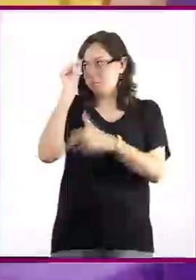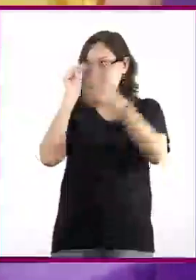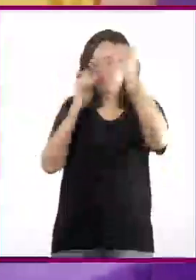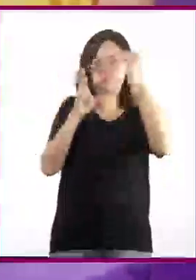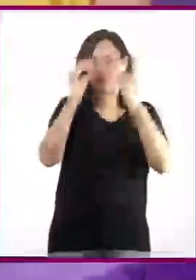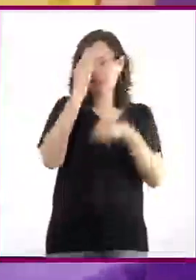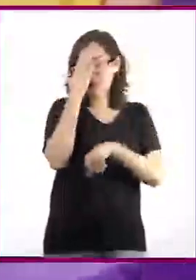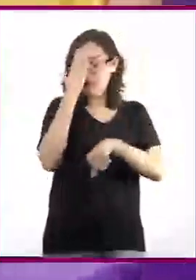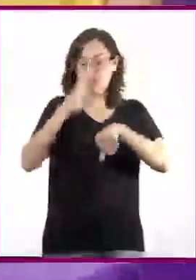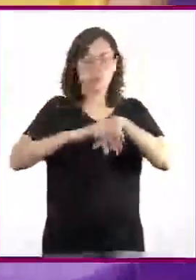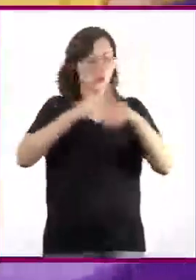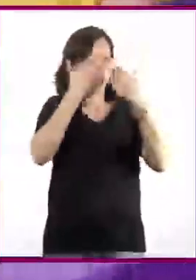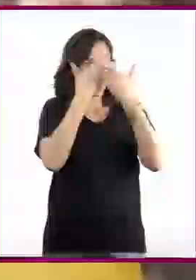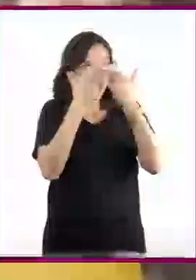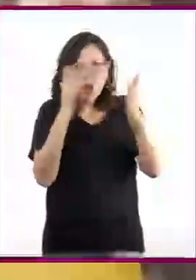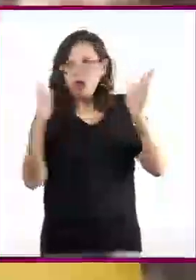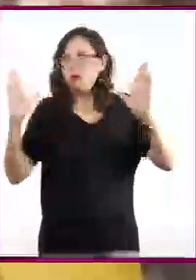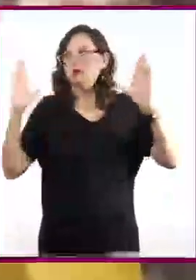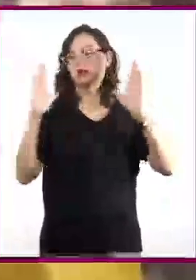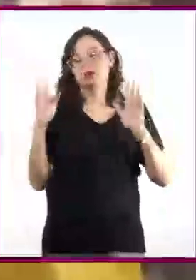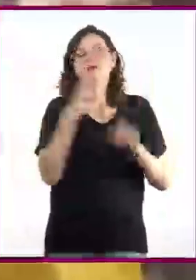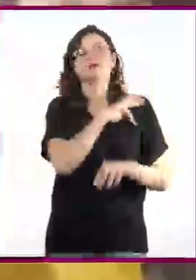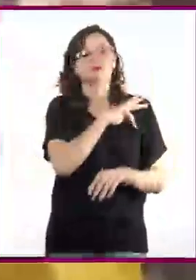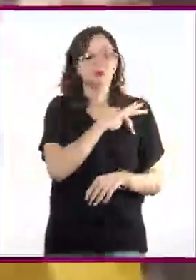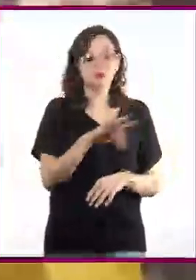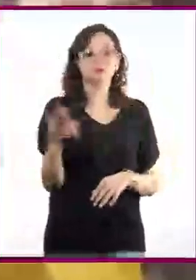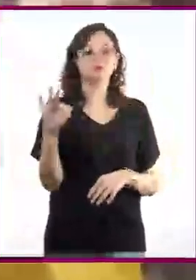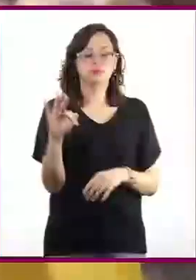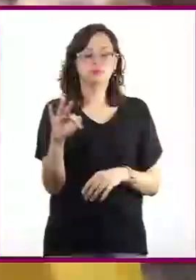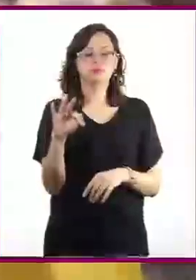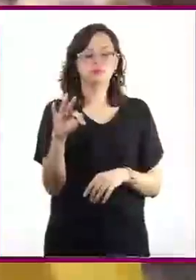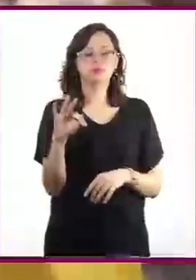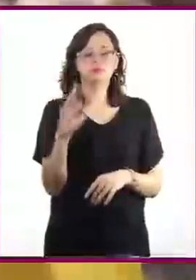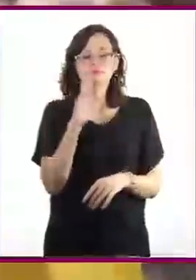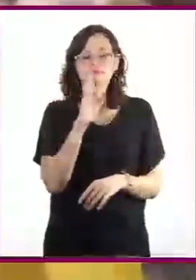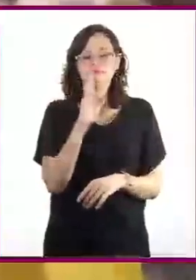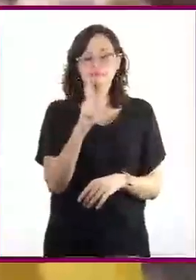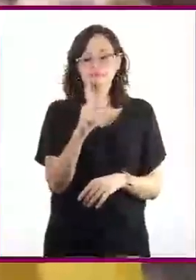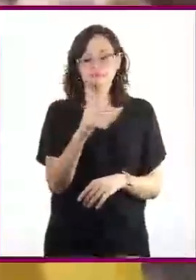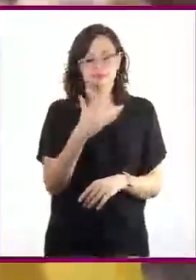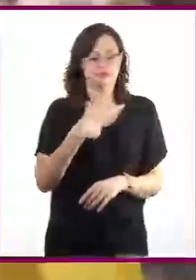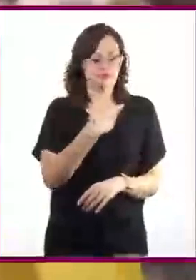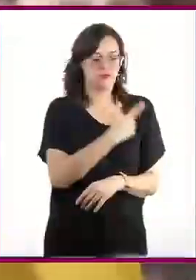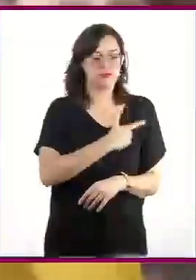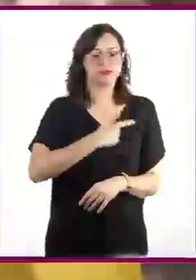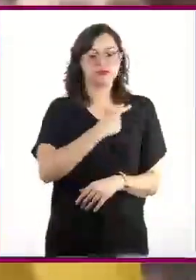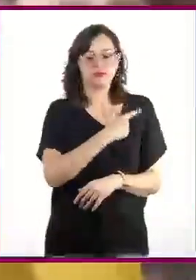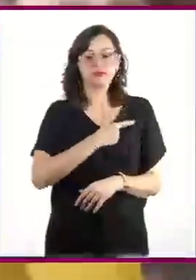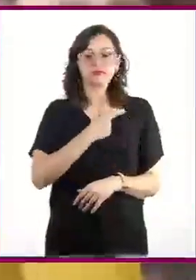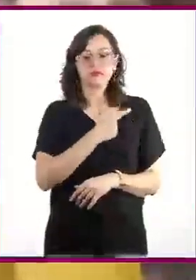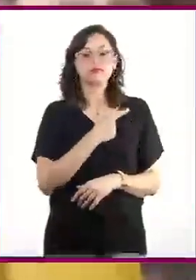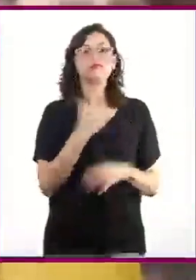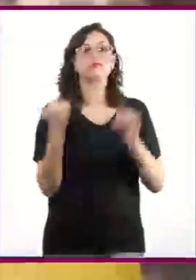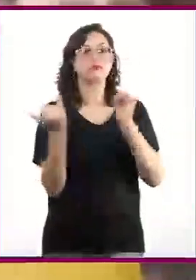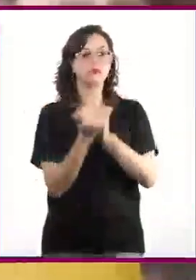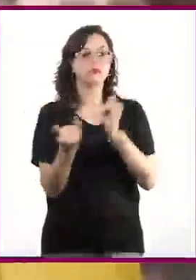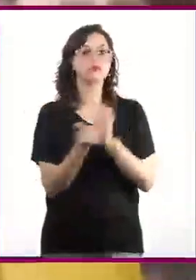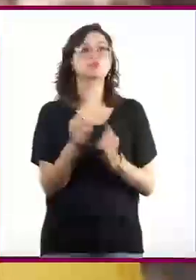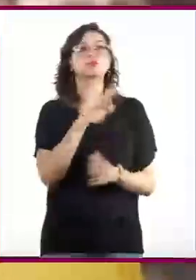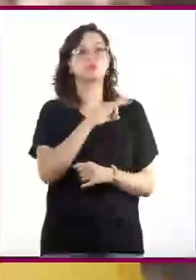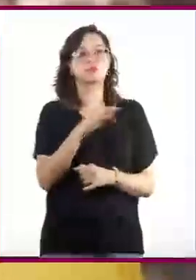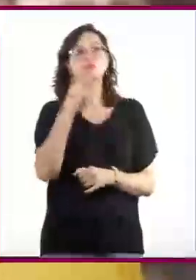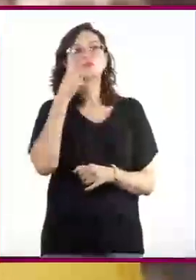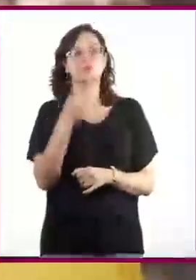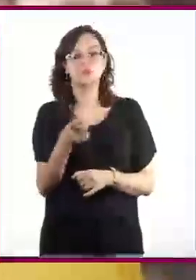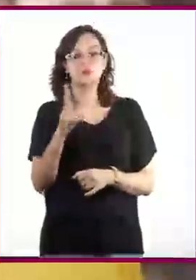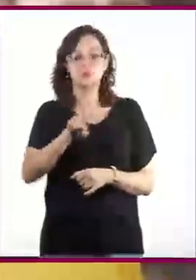memoria extendida, pues vamos a poder nosotros definir mejor nuestro gusto y poder decir lo que nos